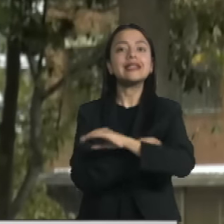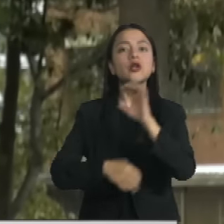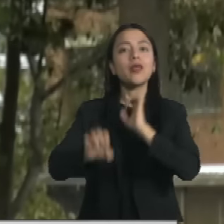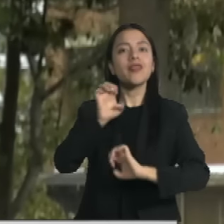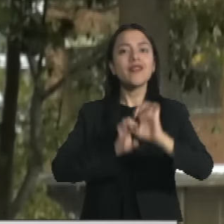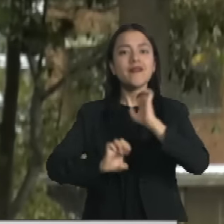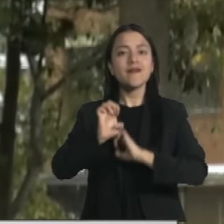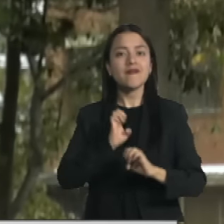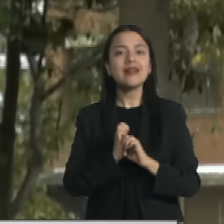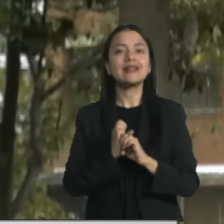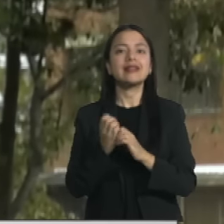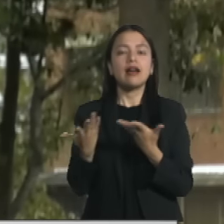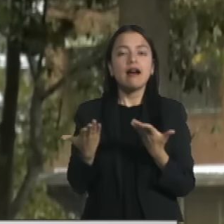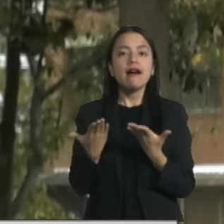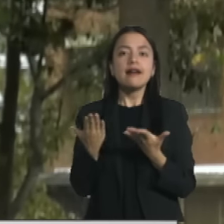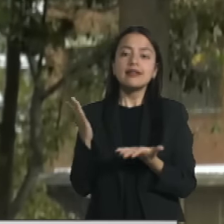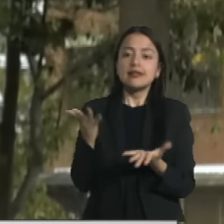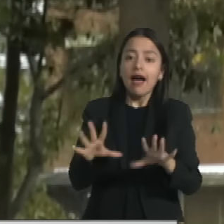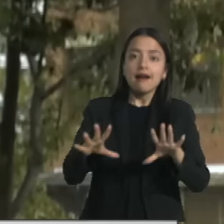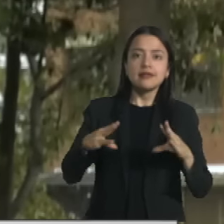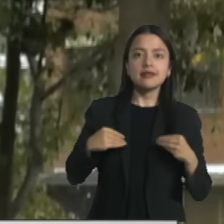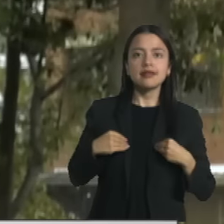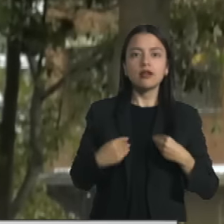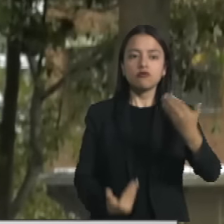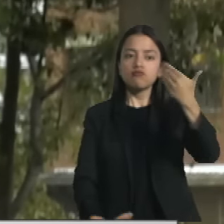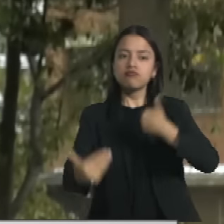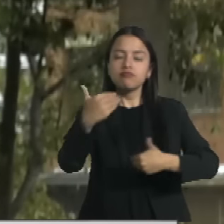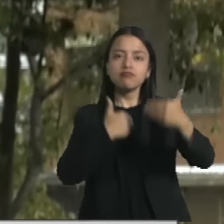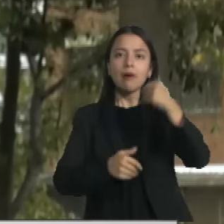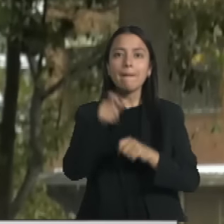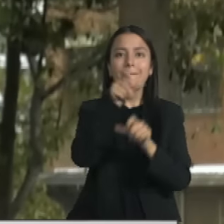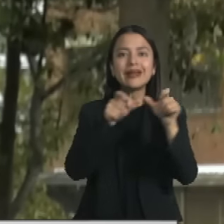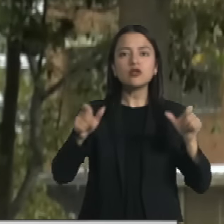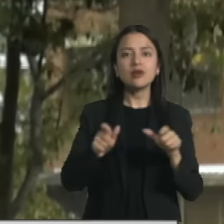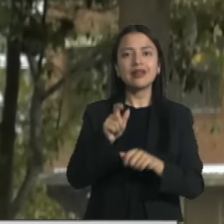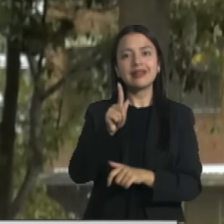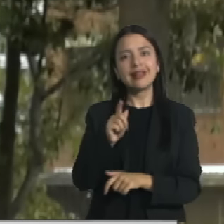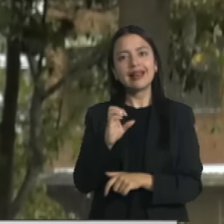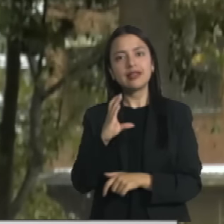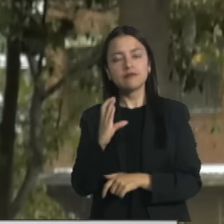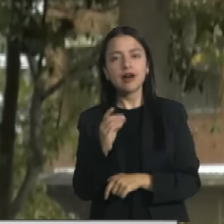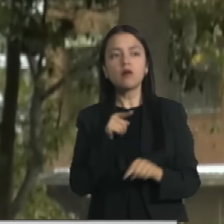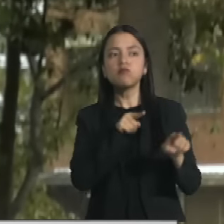con exFAR y militares activos y en retiro. Ellos han rechazado este